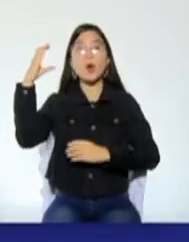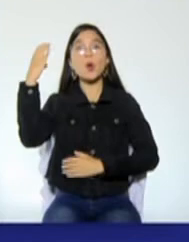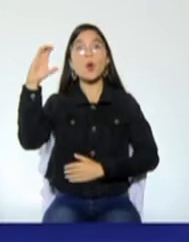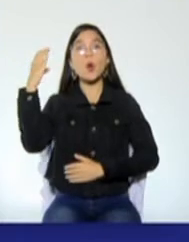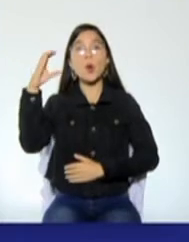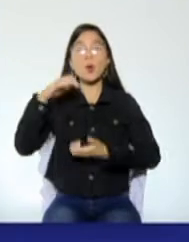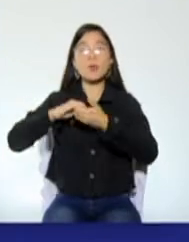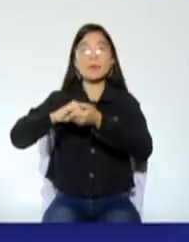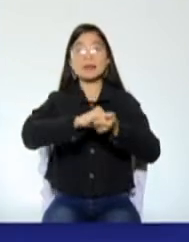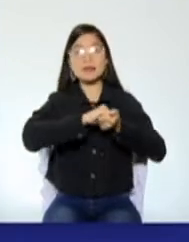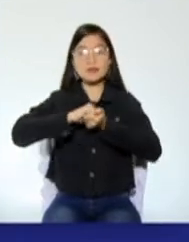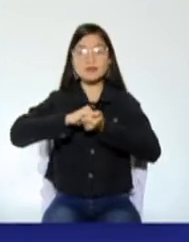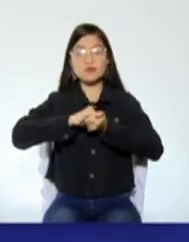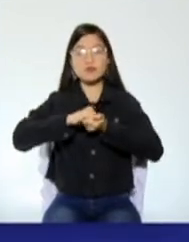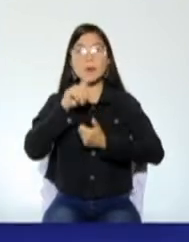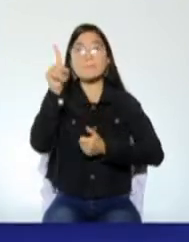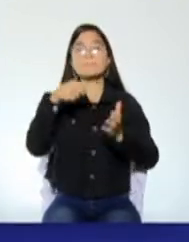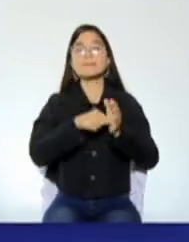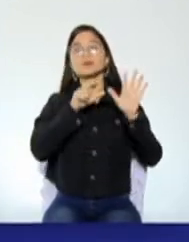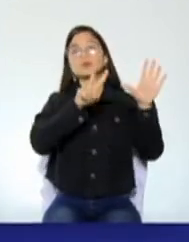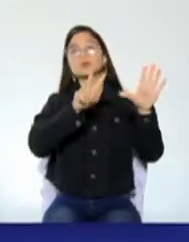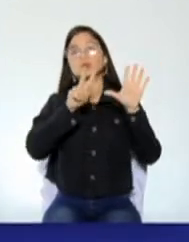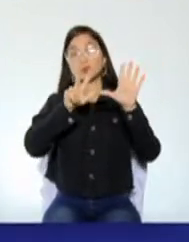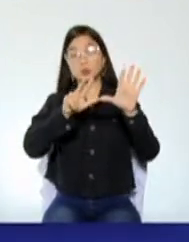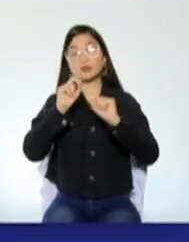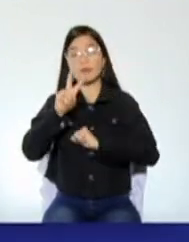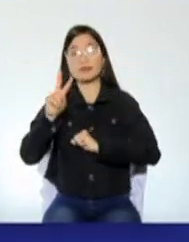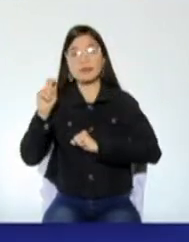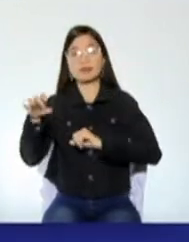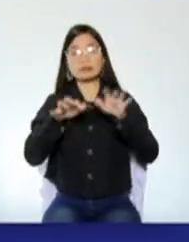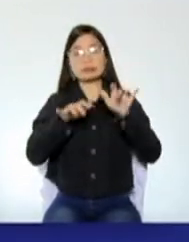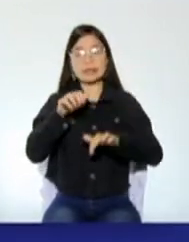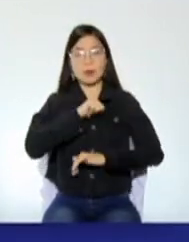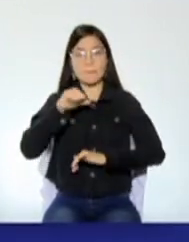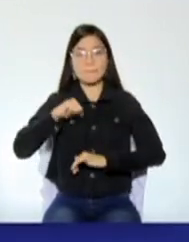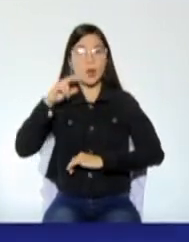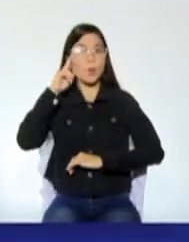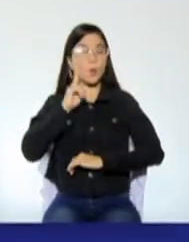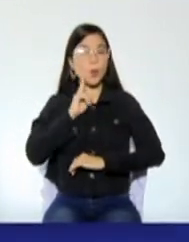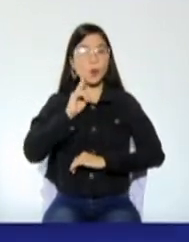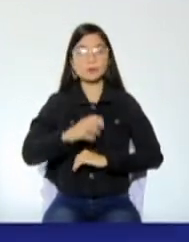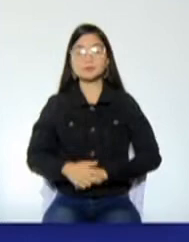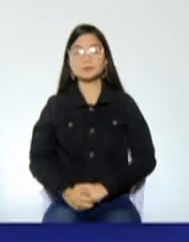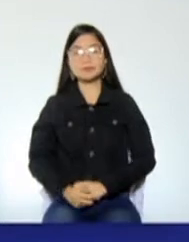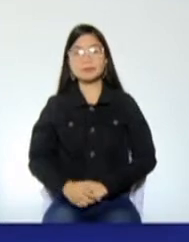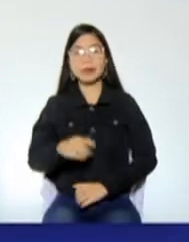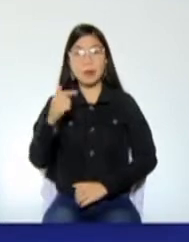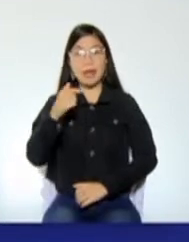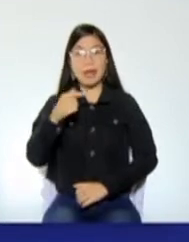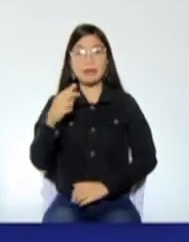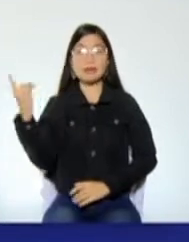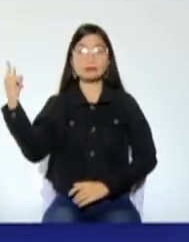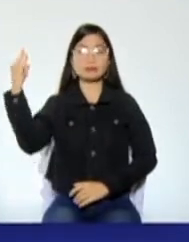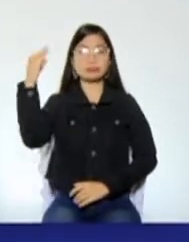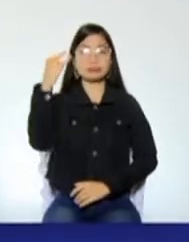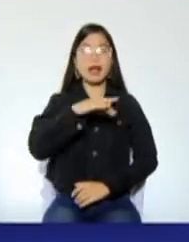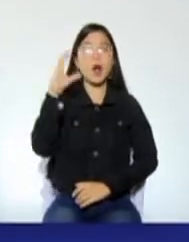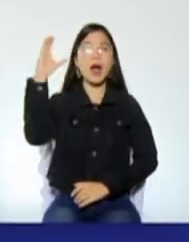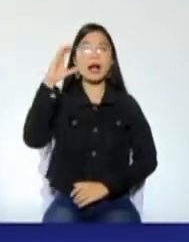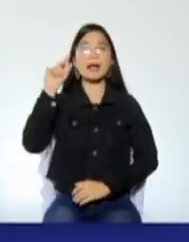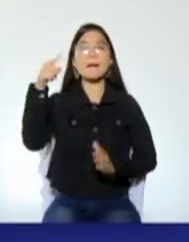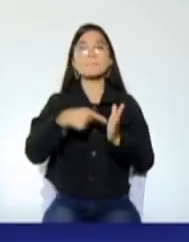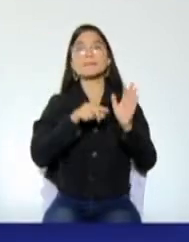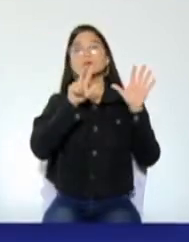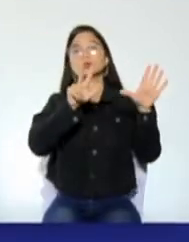el Reino Unido en 1822 y secretario privado del libertador Simón Bolívar, cuando éste viajó a Caracas